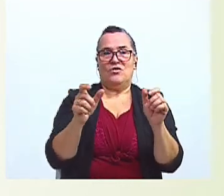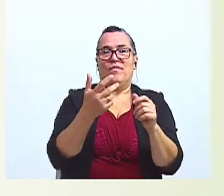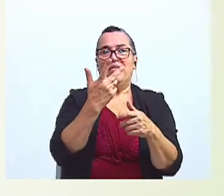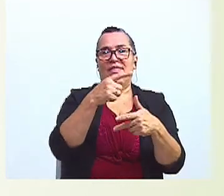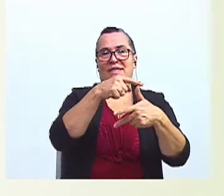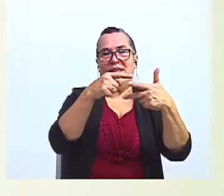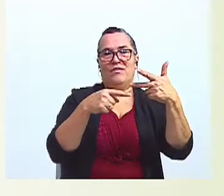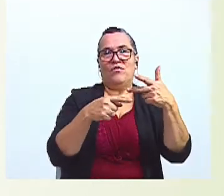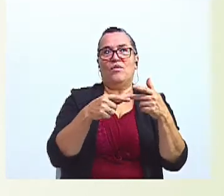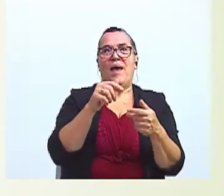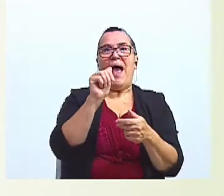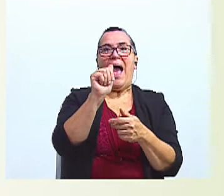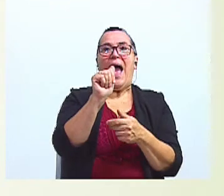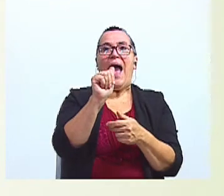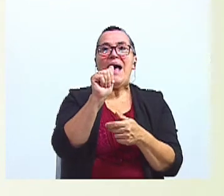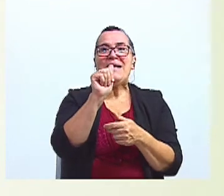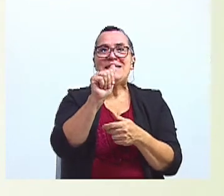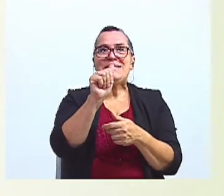así mismo